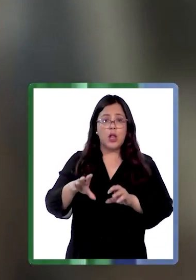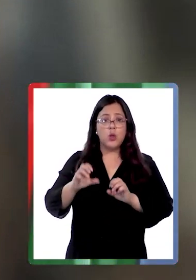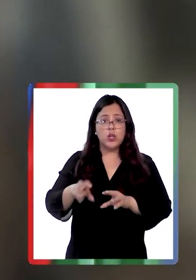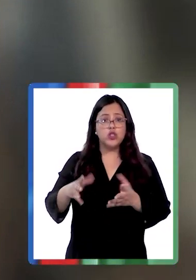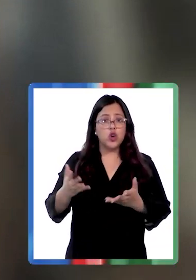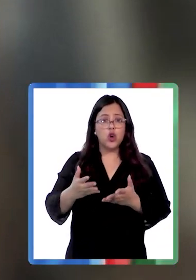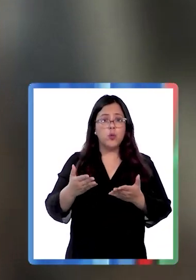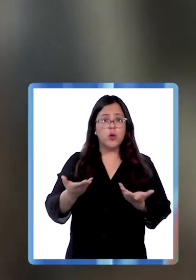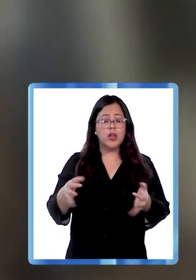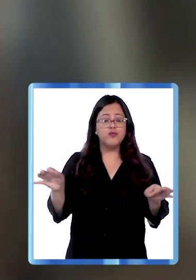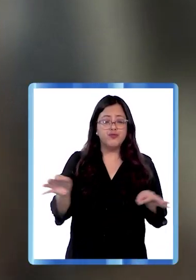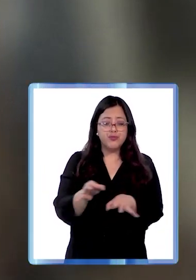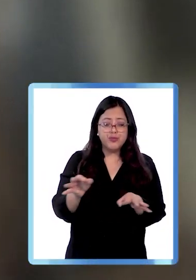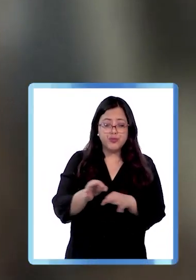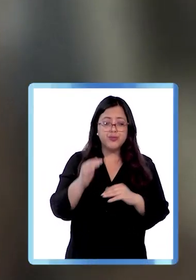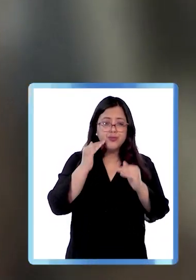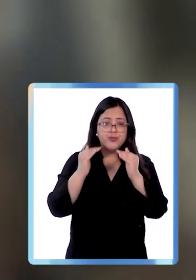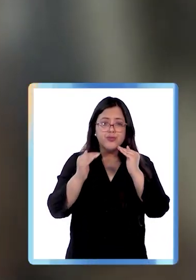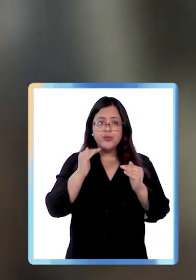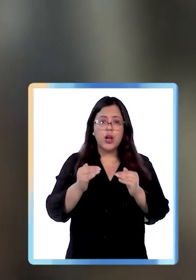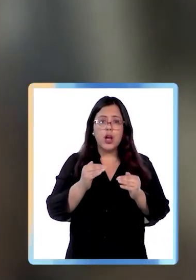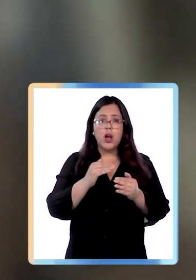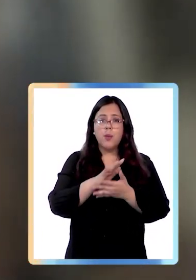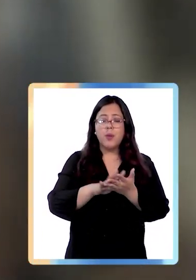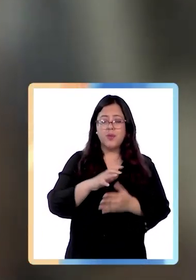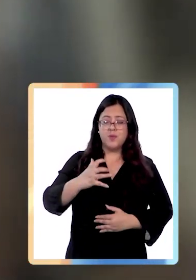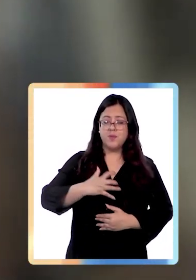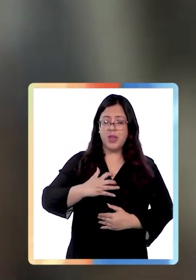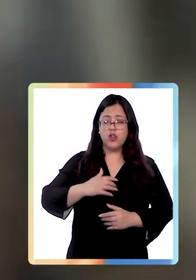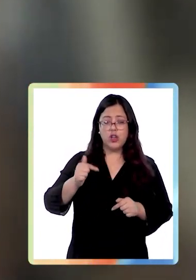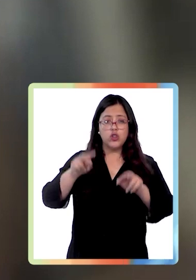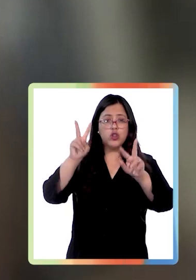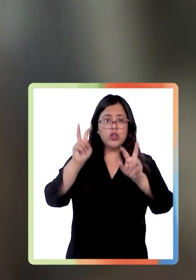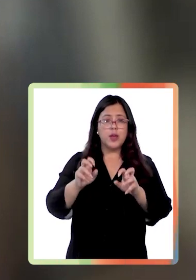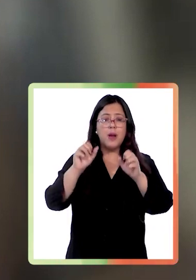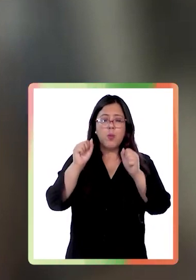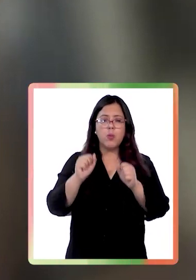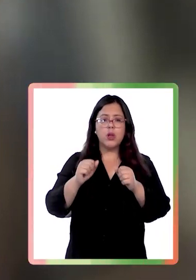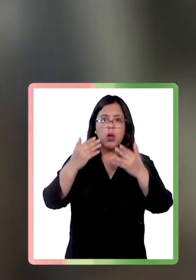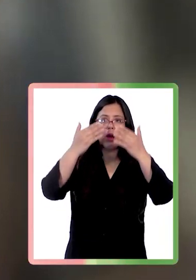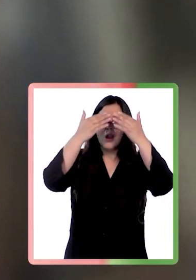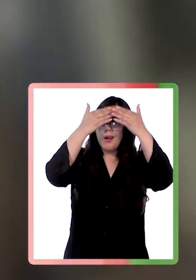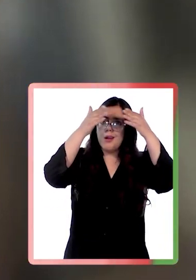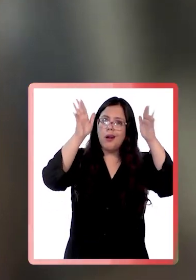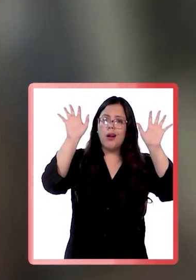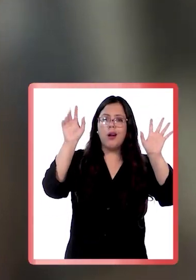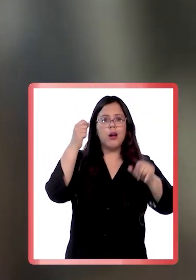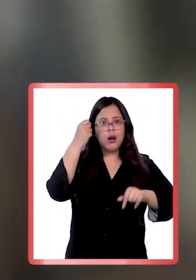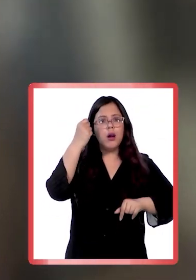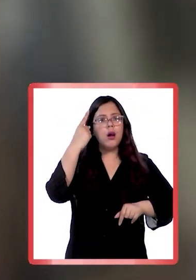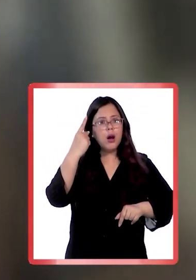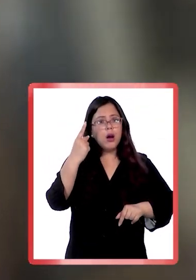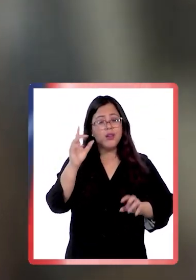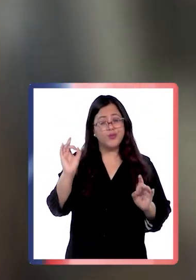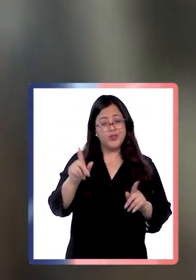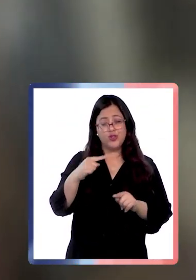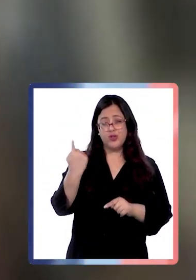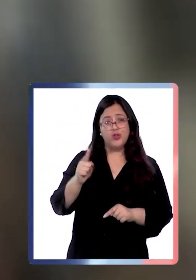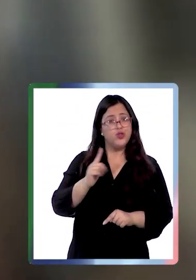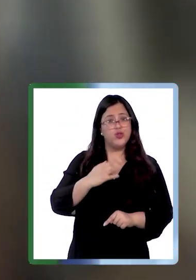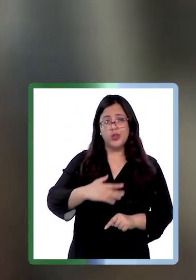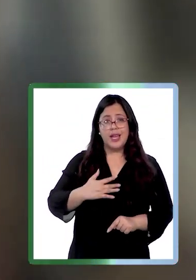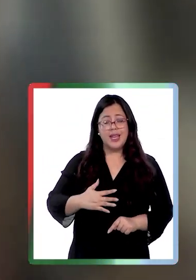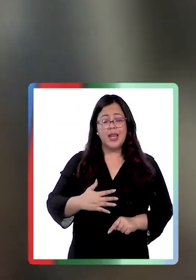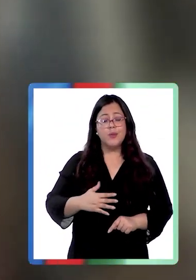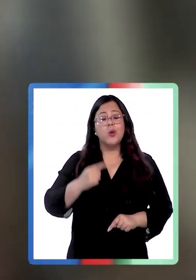términos de la educación o de cómo poner el tema en los más chicos, cuando uno tiene temor a que estos temas abran posibilidades que uno